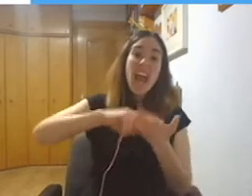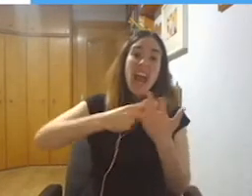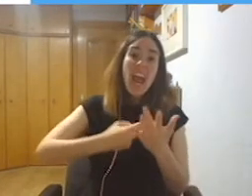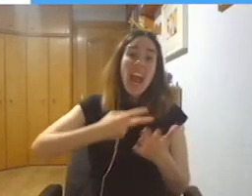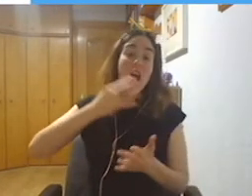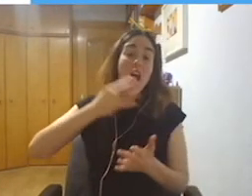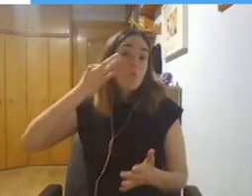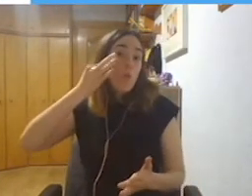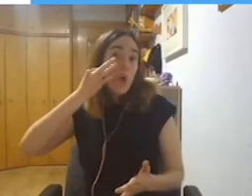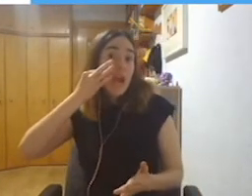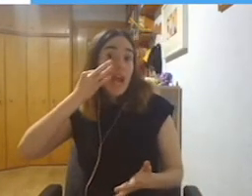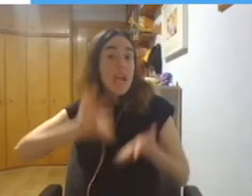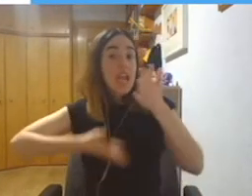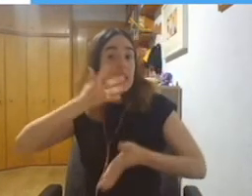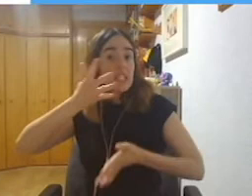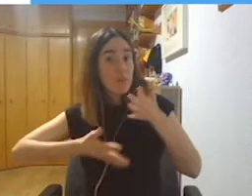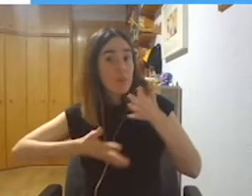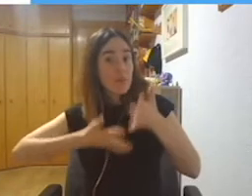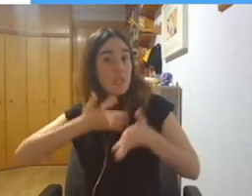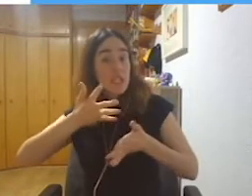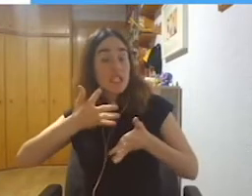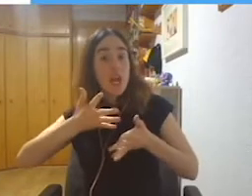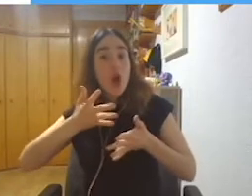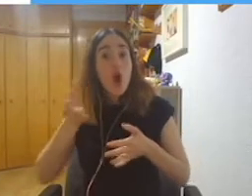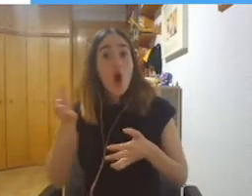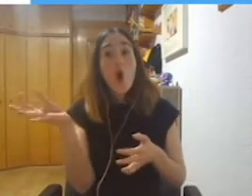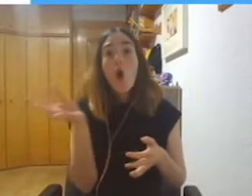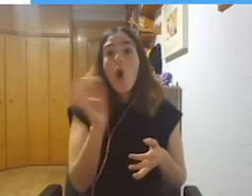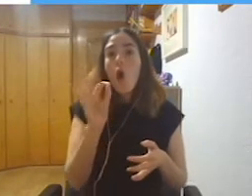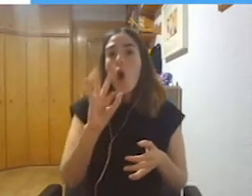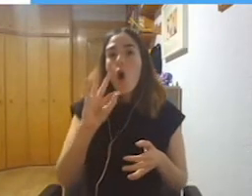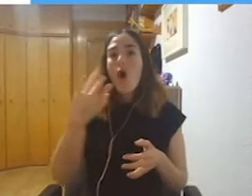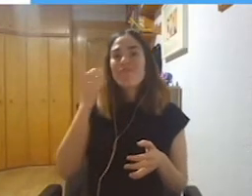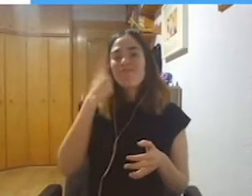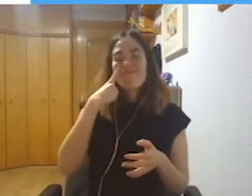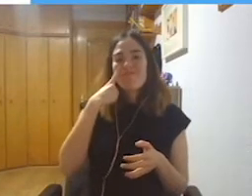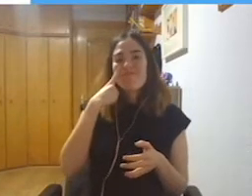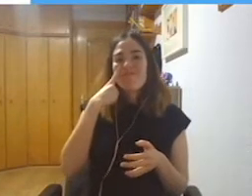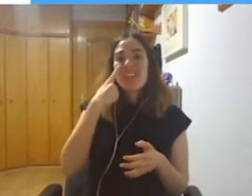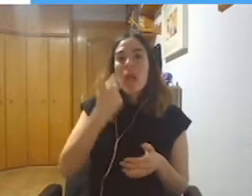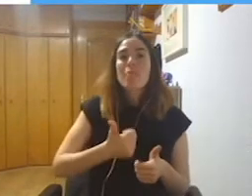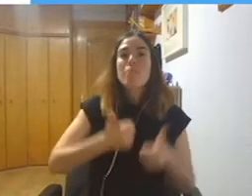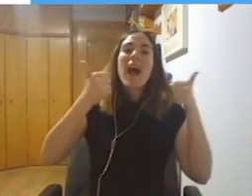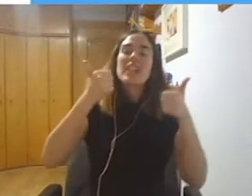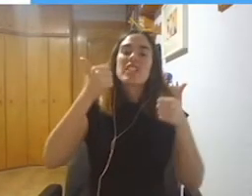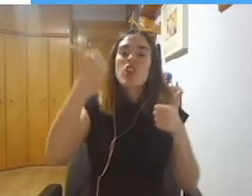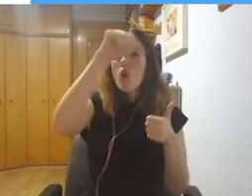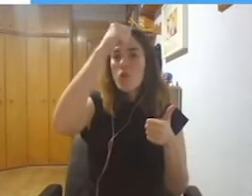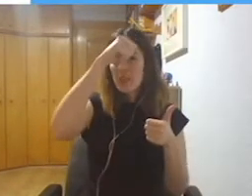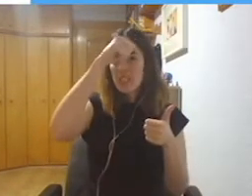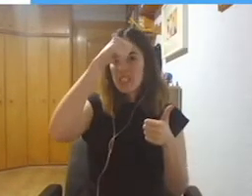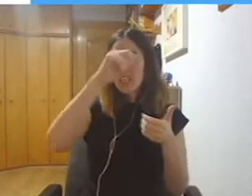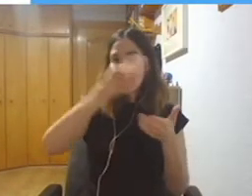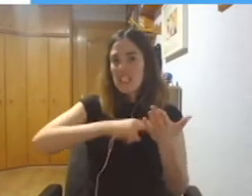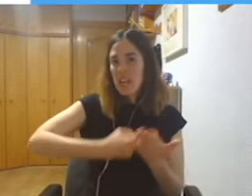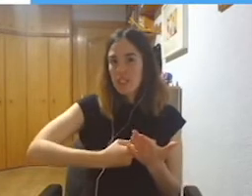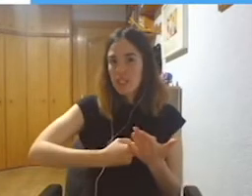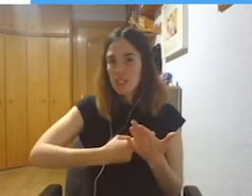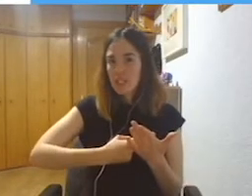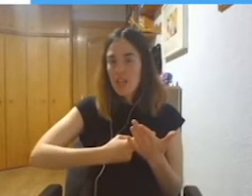intérpretes a lengua de signos española o si vamos a encontrar más hombres.